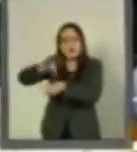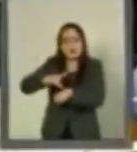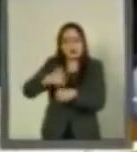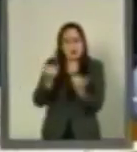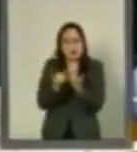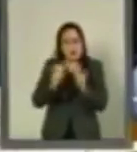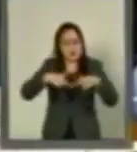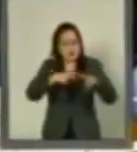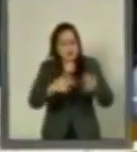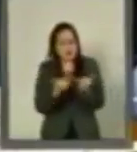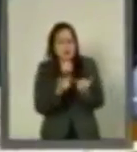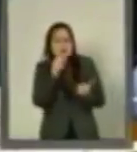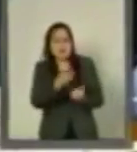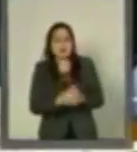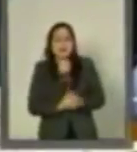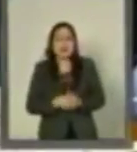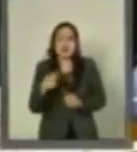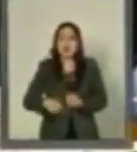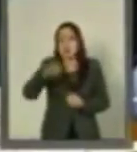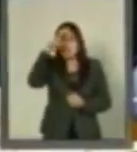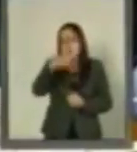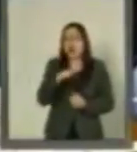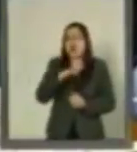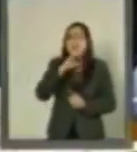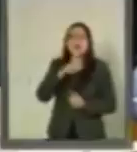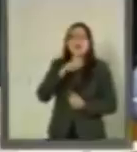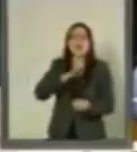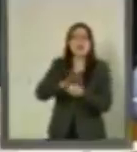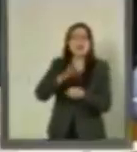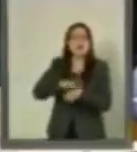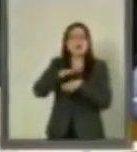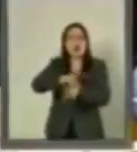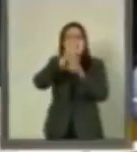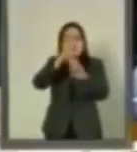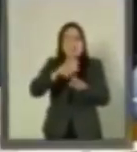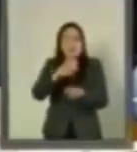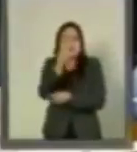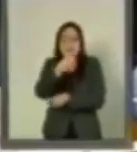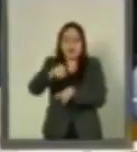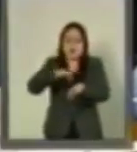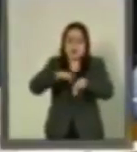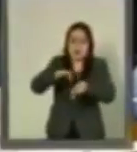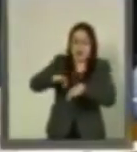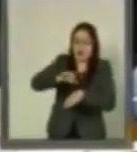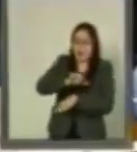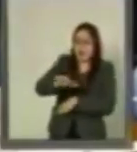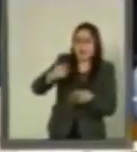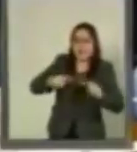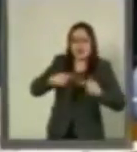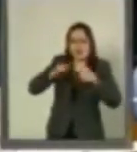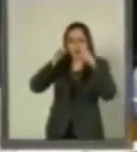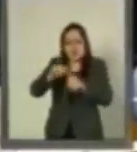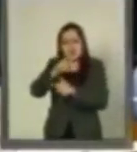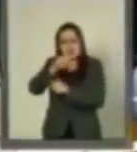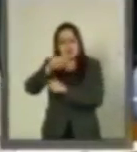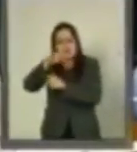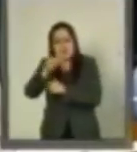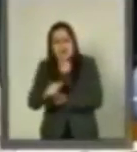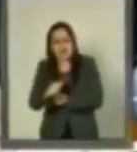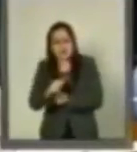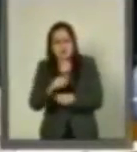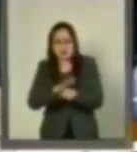representa diciendo que tenemos el mejor modelo en materia de trata de personas, de atención a víctimas, las cuales